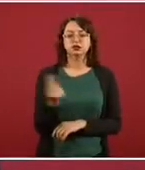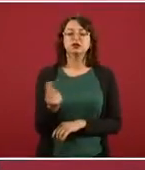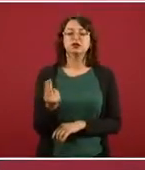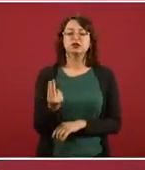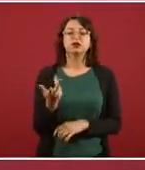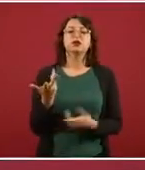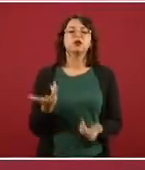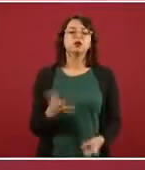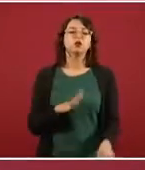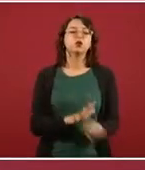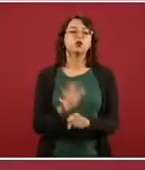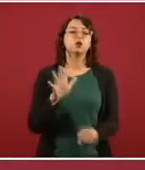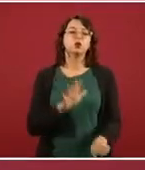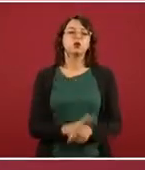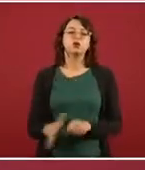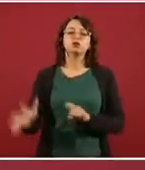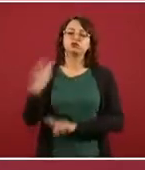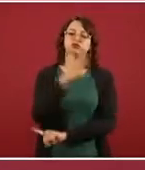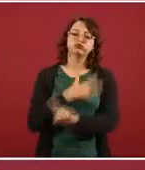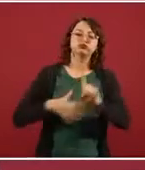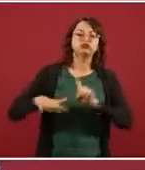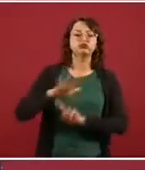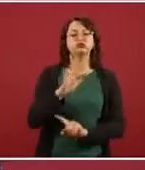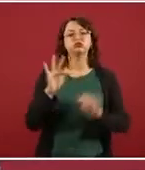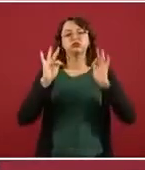es la armonía